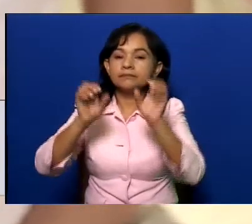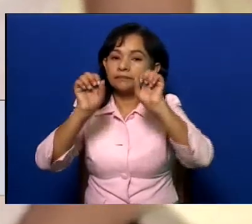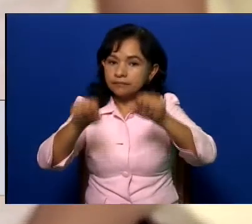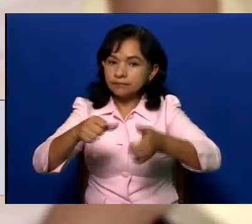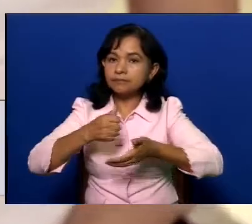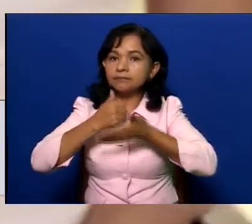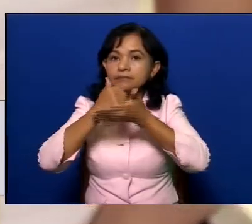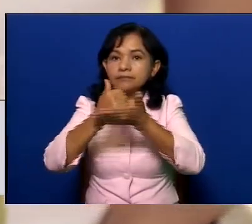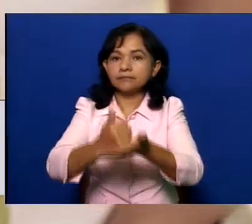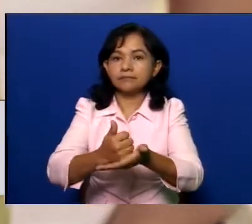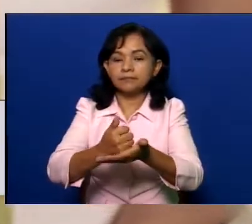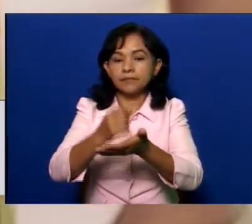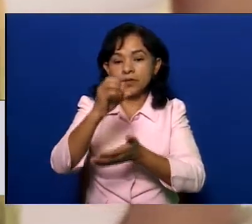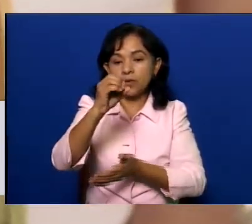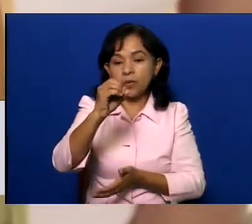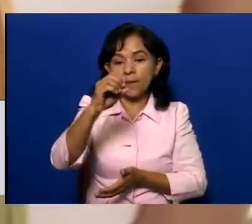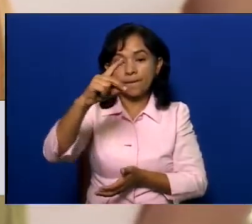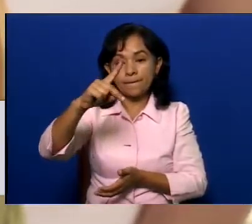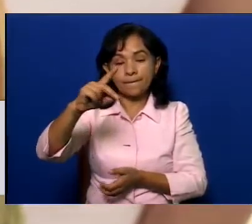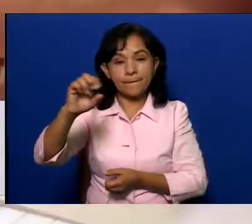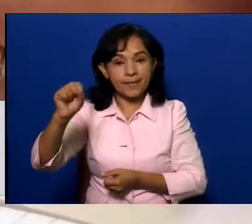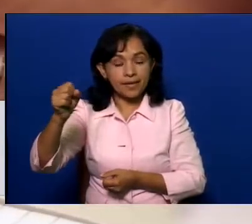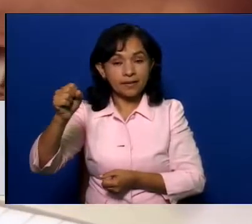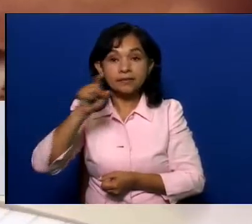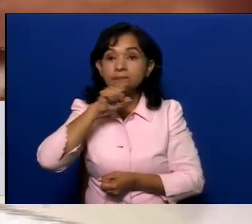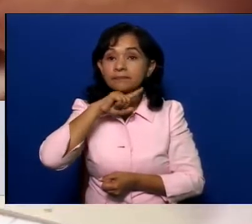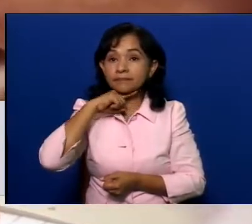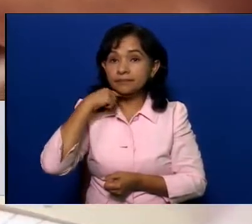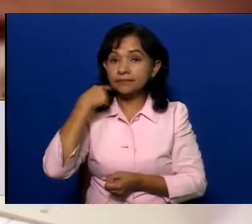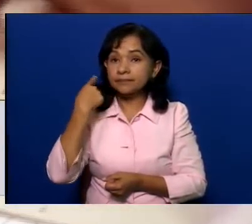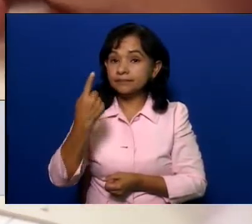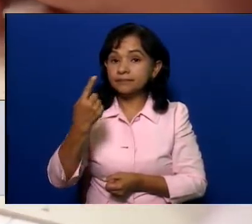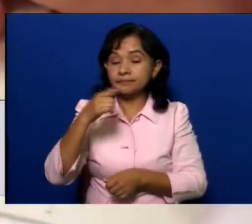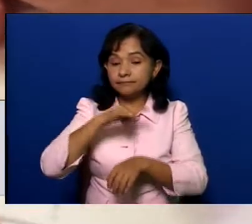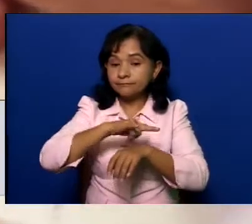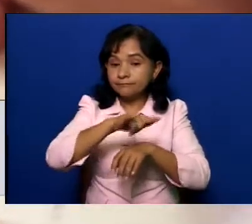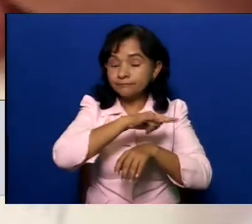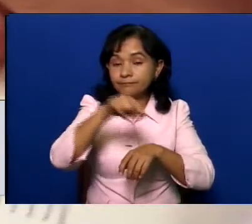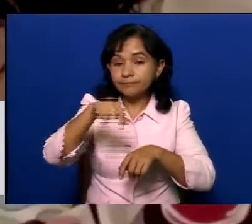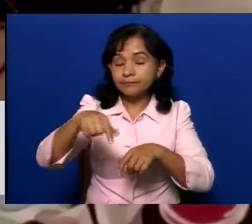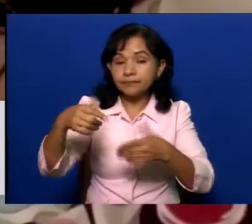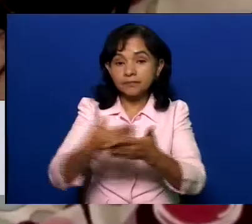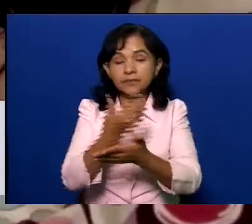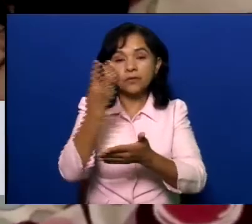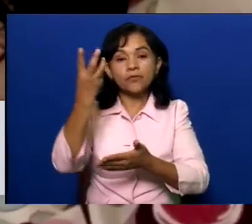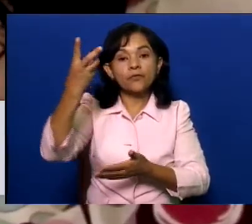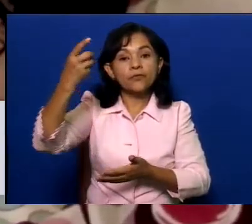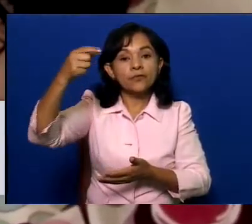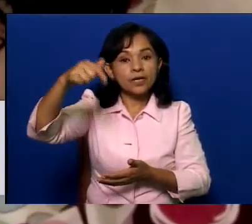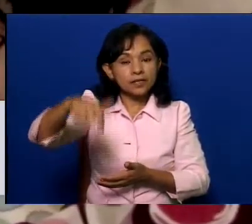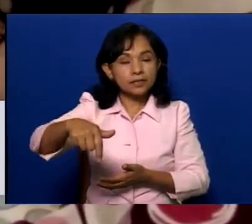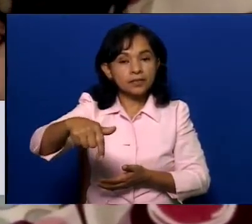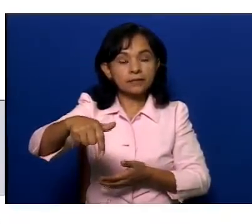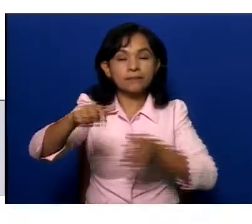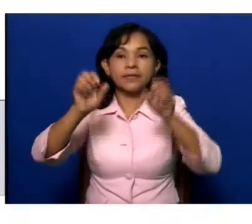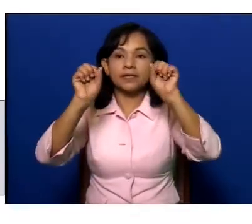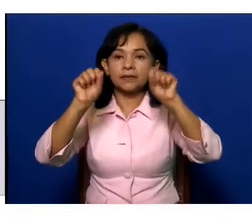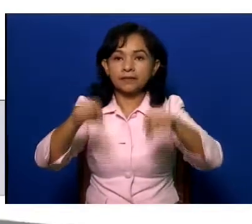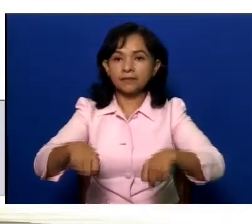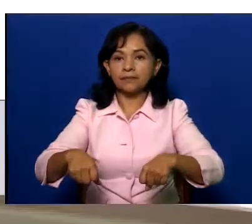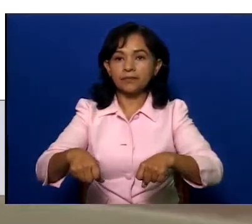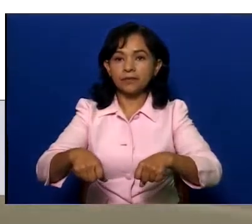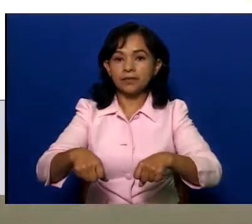Por ejemplo, hablábamos de la carne roja, que países como Argentina, como Uruguay, que tienen